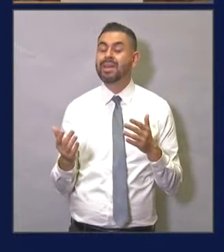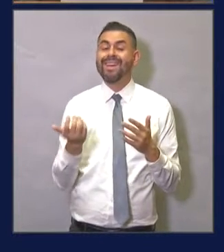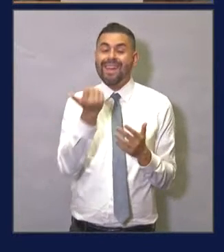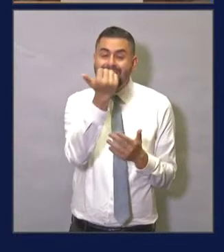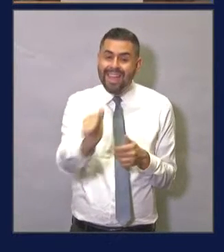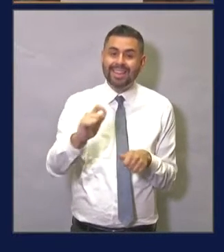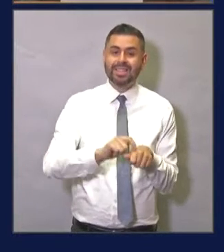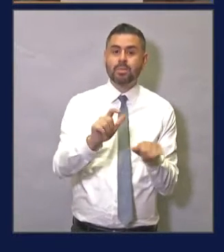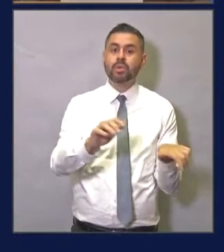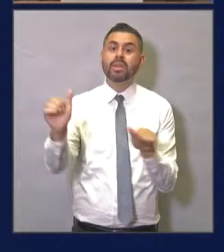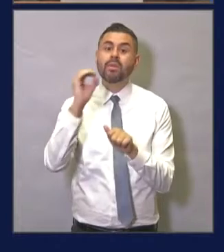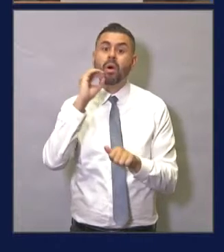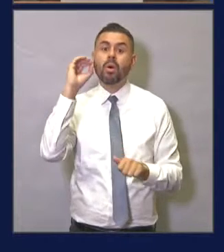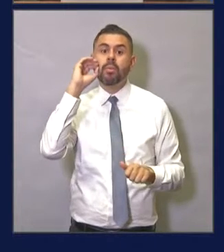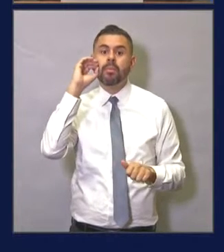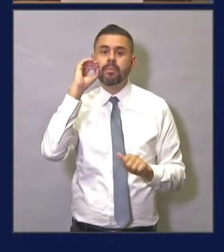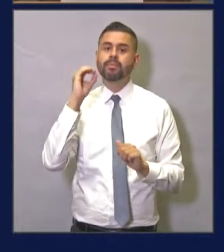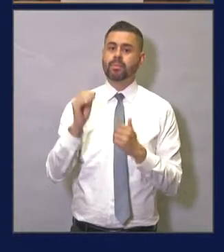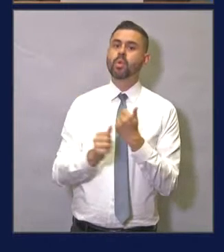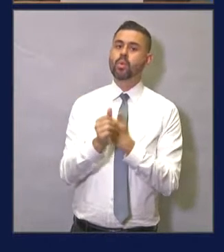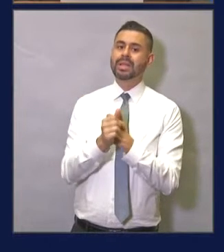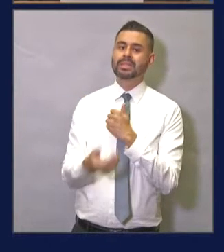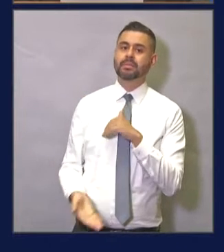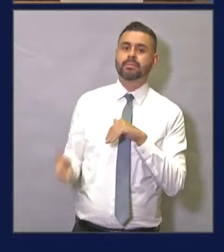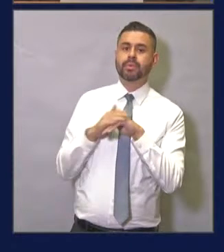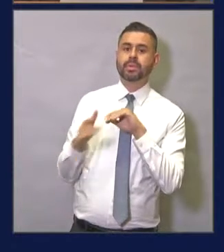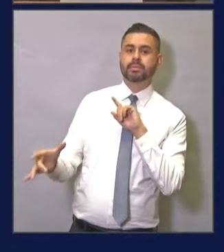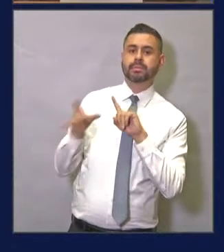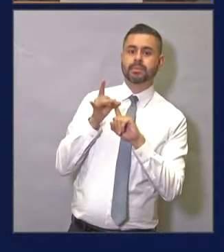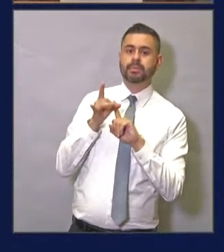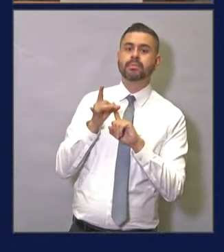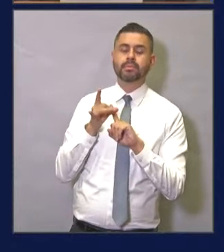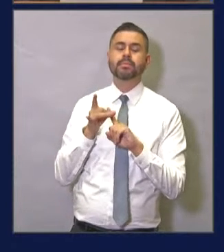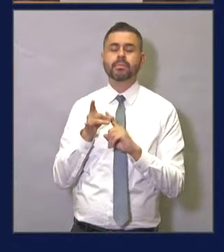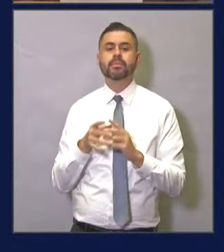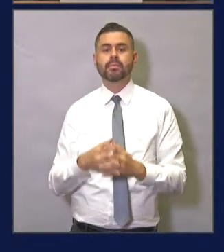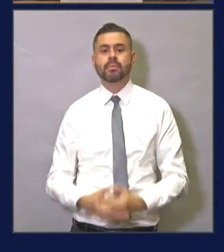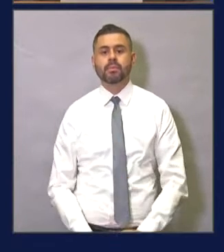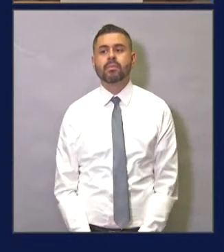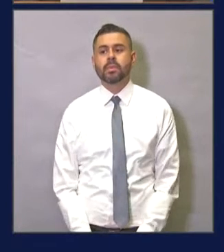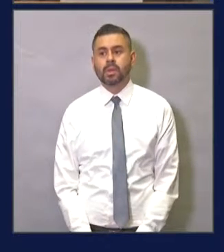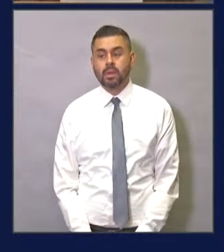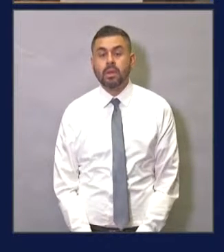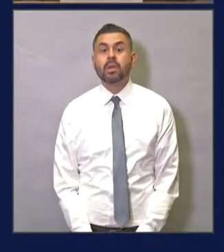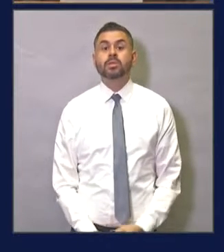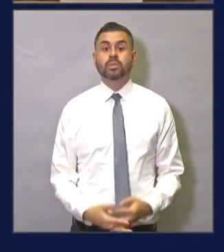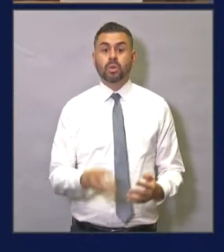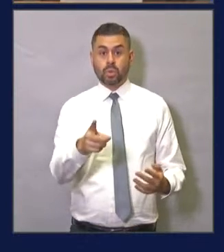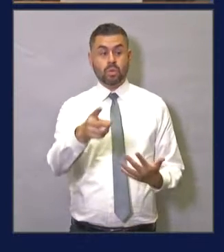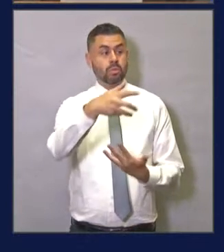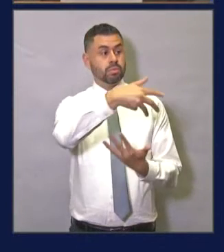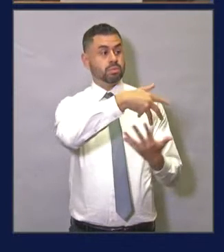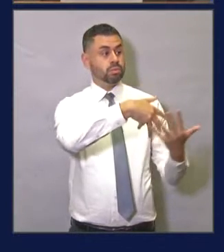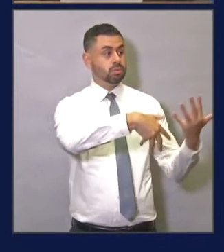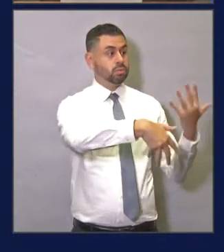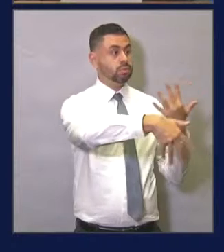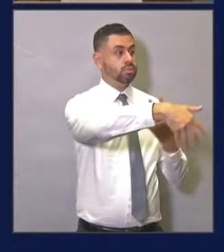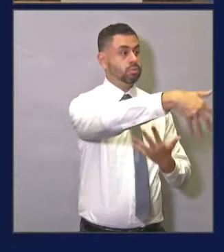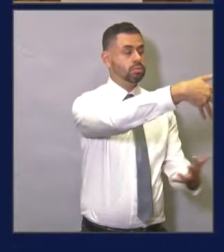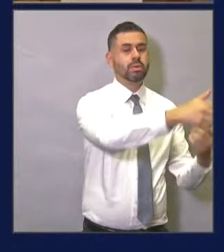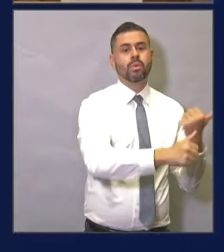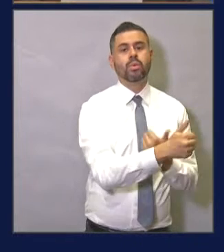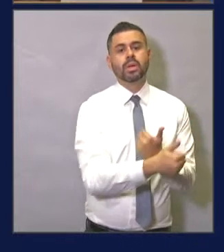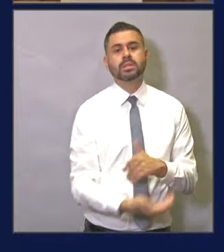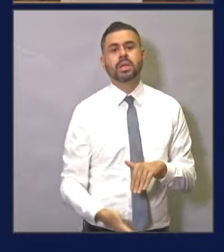a COVID-19. Cuanto más frecuenta lugares diferentes, más exposiciones se enfrenta. Y luego,